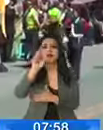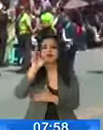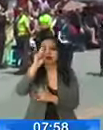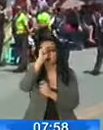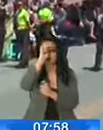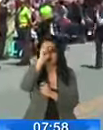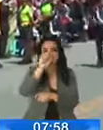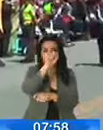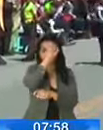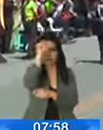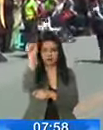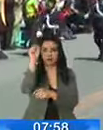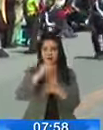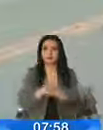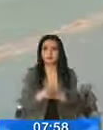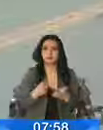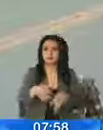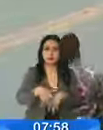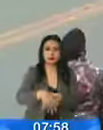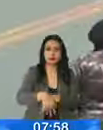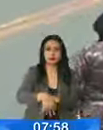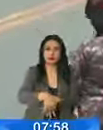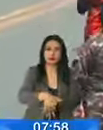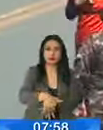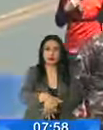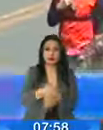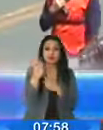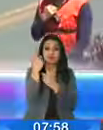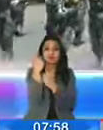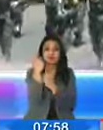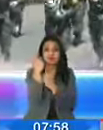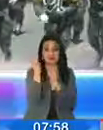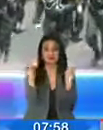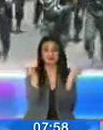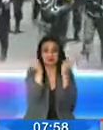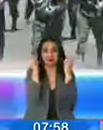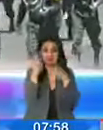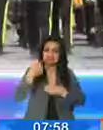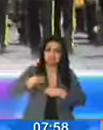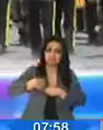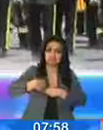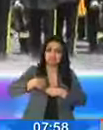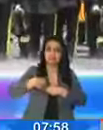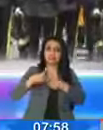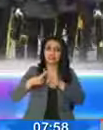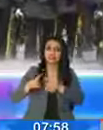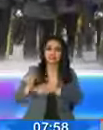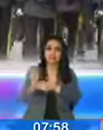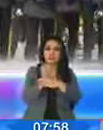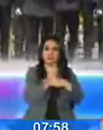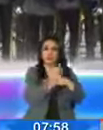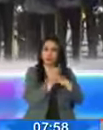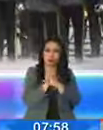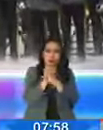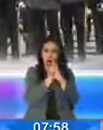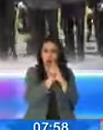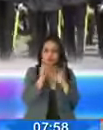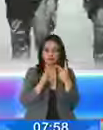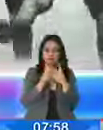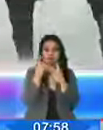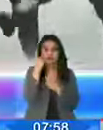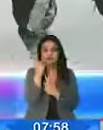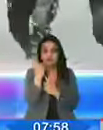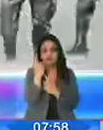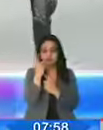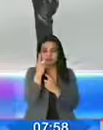La parada cívico-militar también fue parte de este programa festivo, ceremonia donde instituciones de la ciudad y las Fuerzas Armadas rindieron tributo a